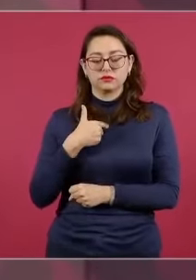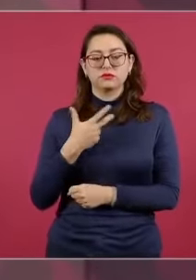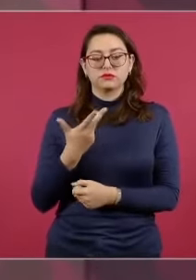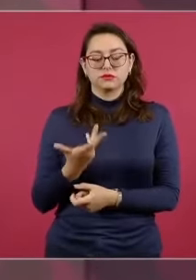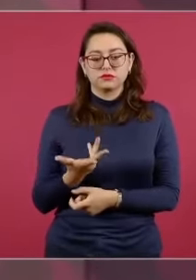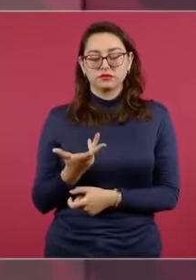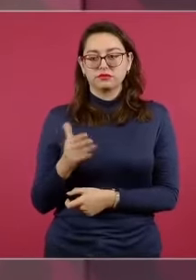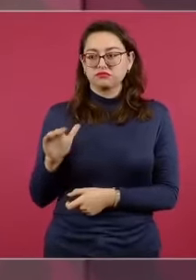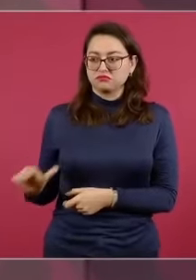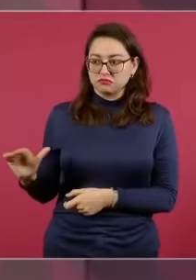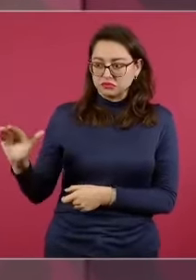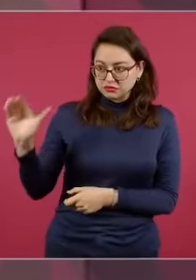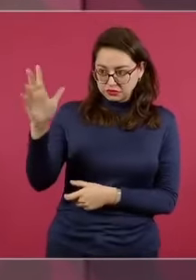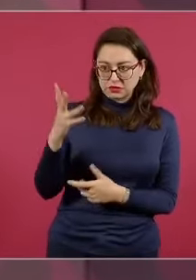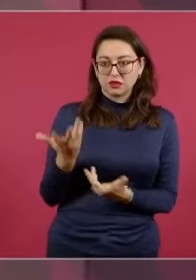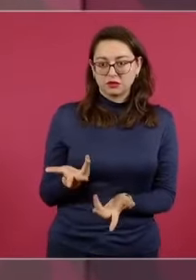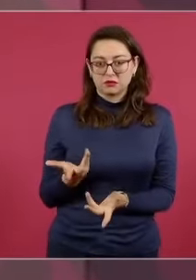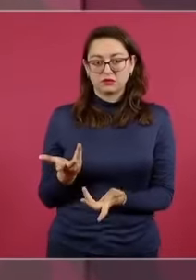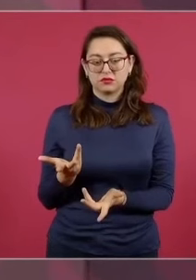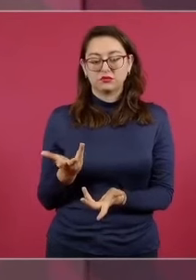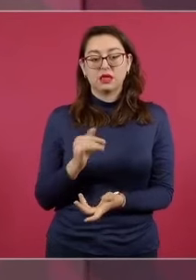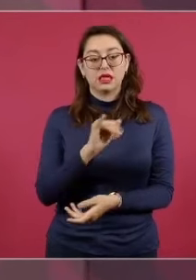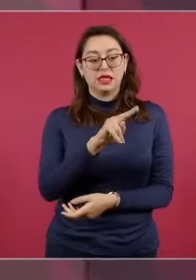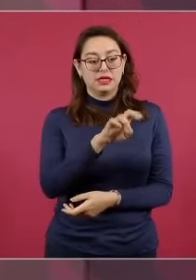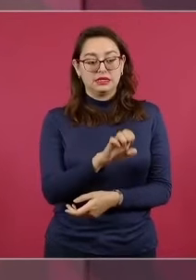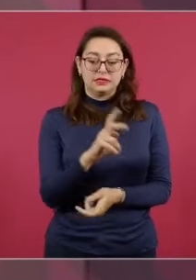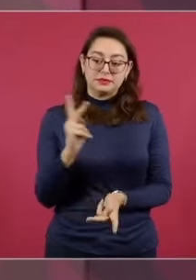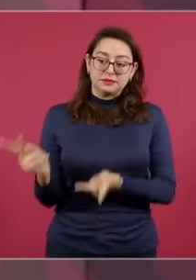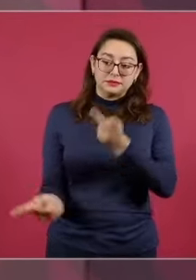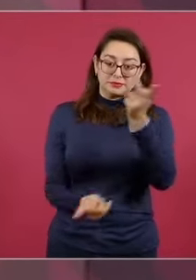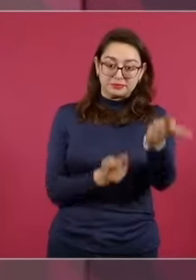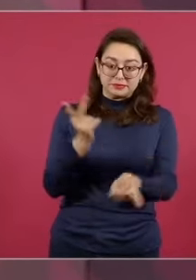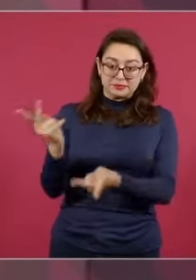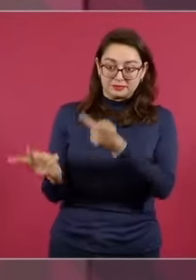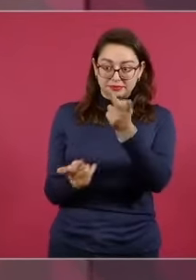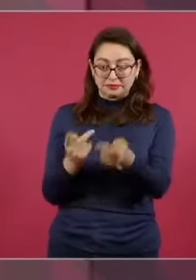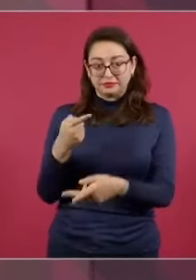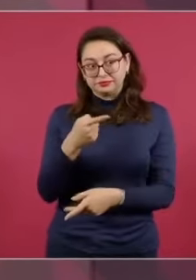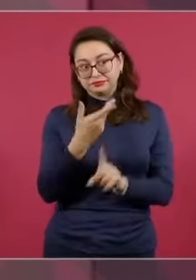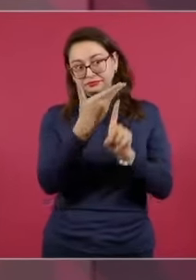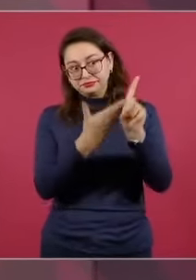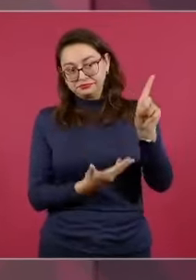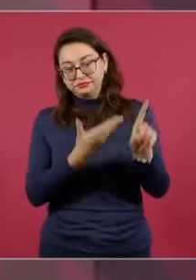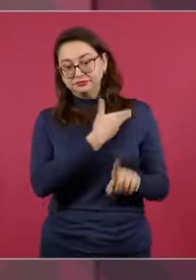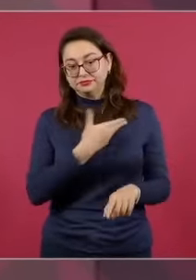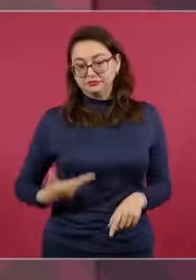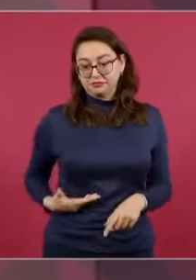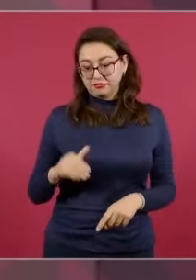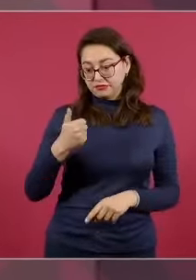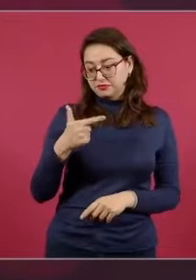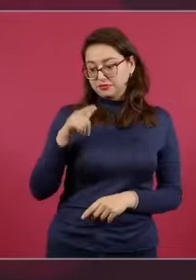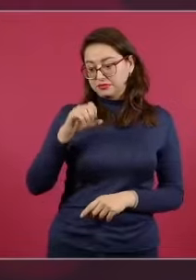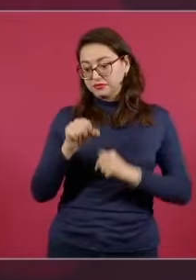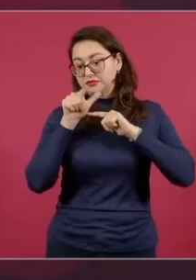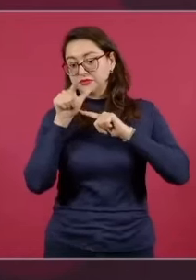el INE llevó a cabo lo de la revocación del mandato,